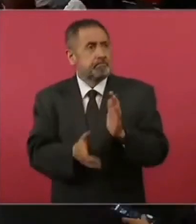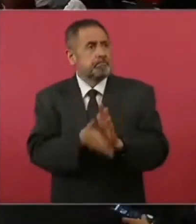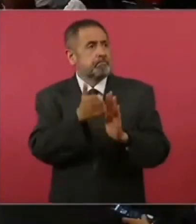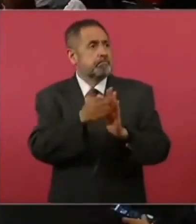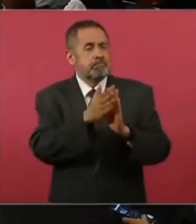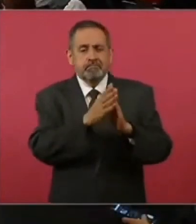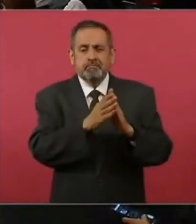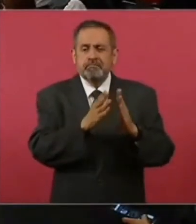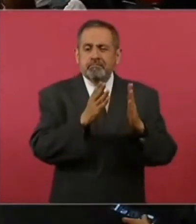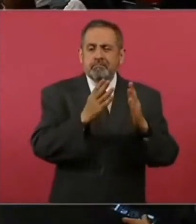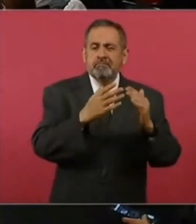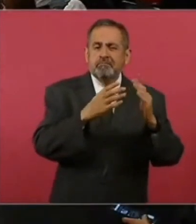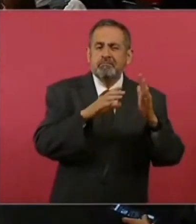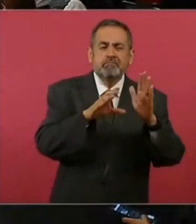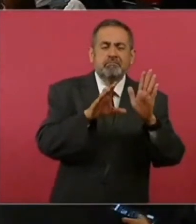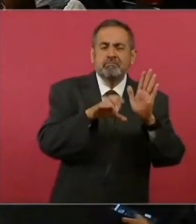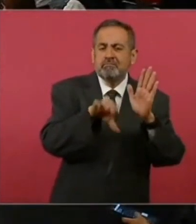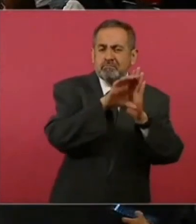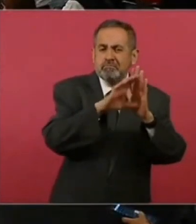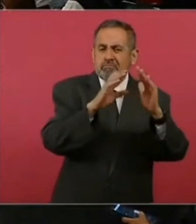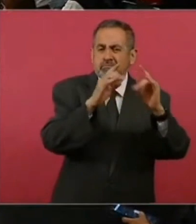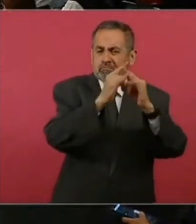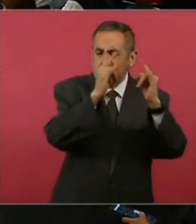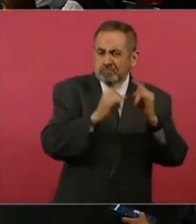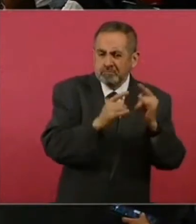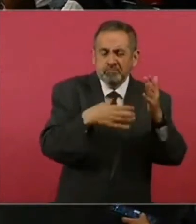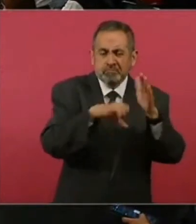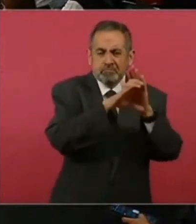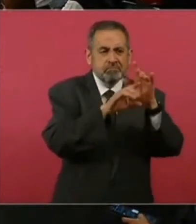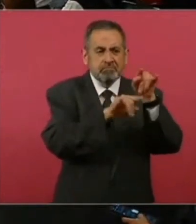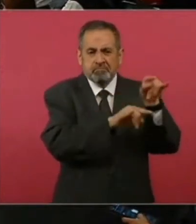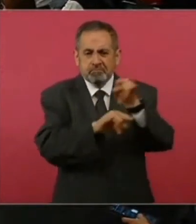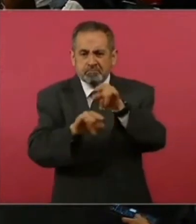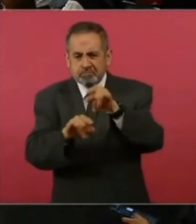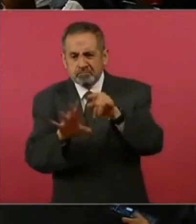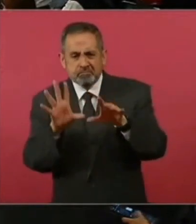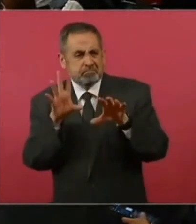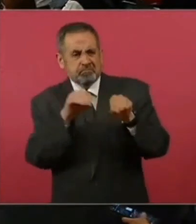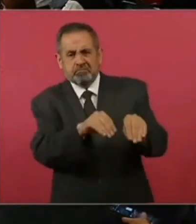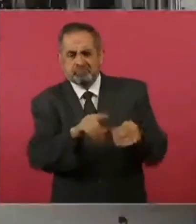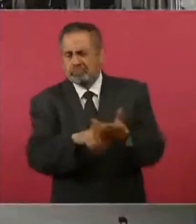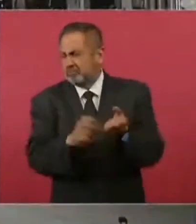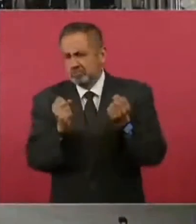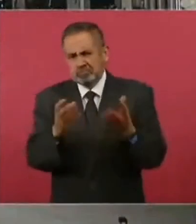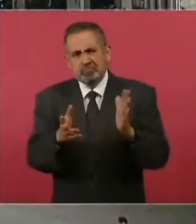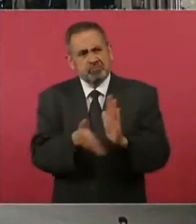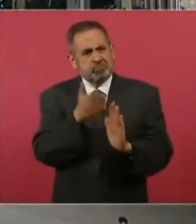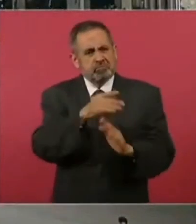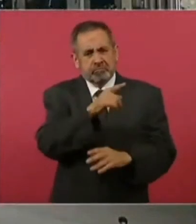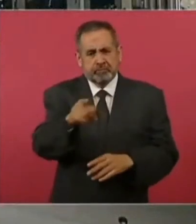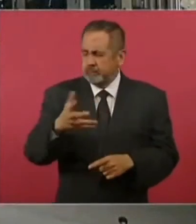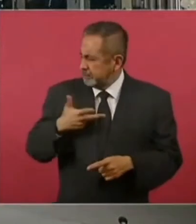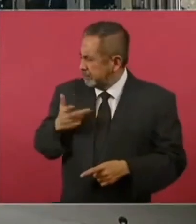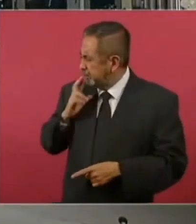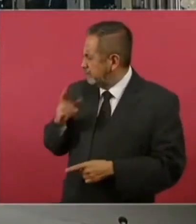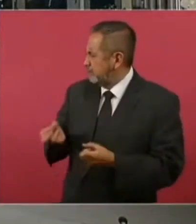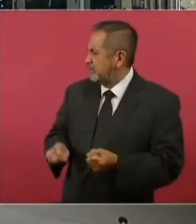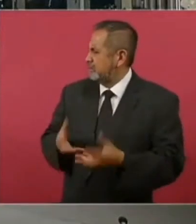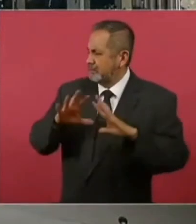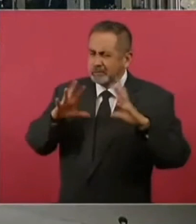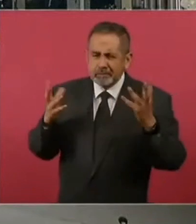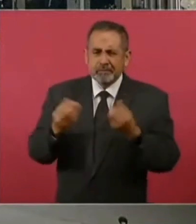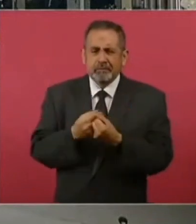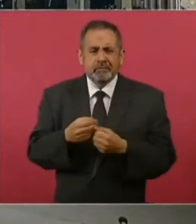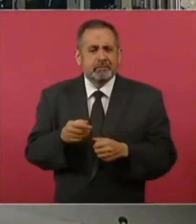donde hay muchos elementos de la Guardia Nacional. ¿No tienes el reporte de Jalisco